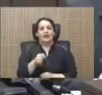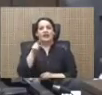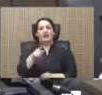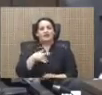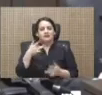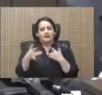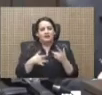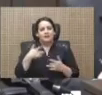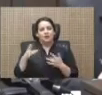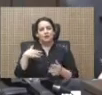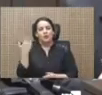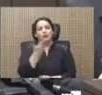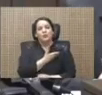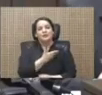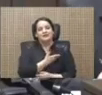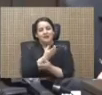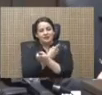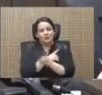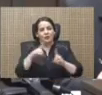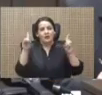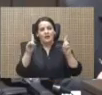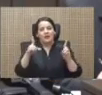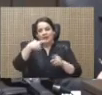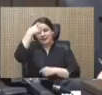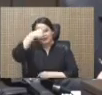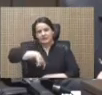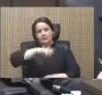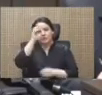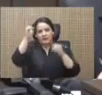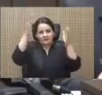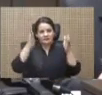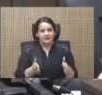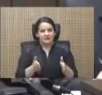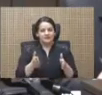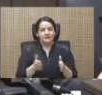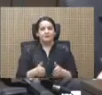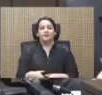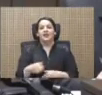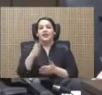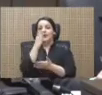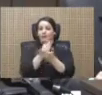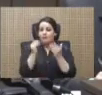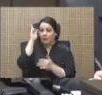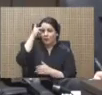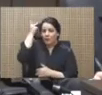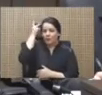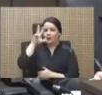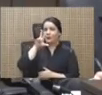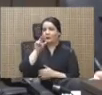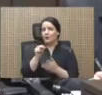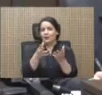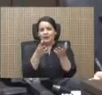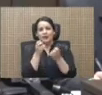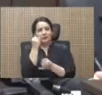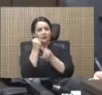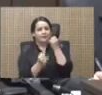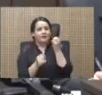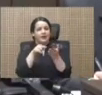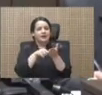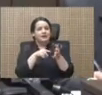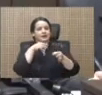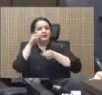de nuestra democracia y del ser costarricense. En el plano político, no quiero cerrar esta